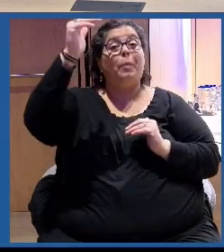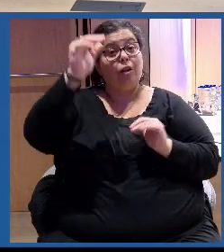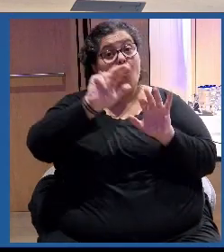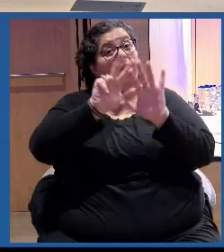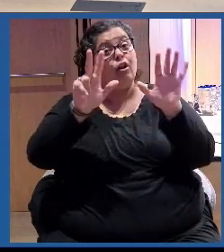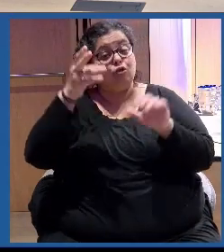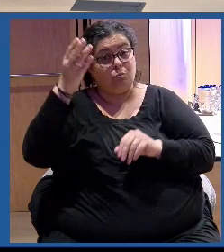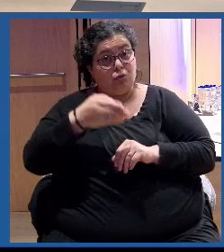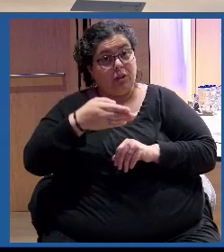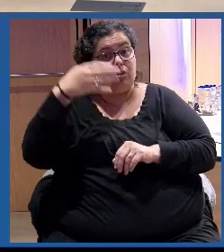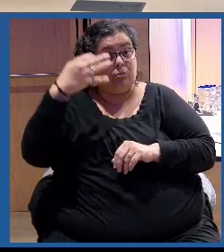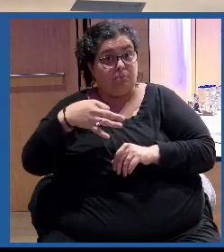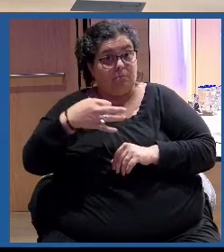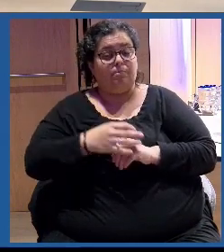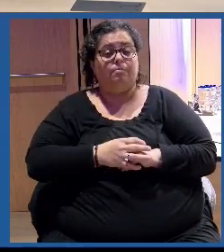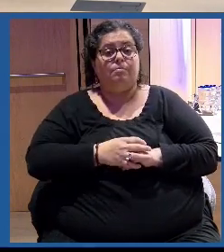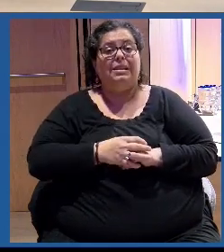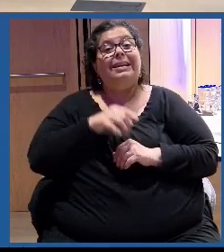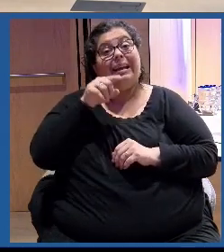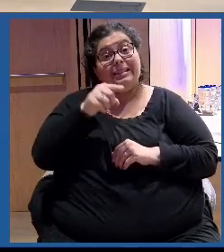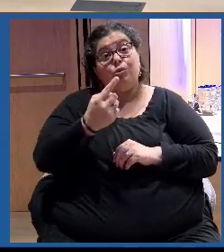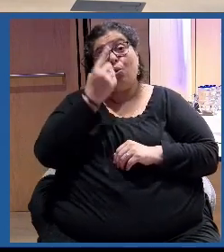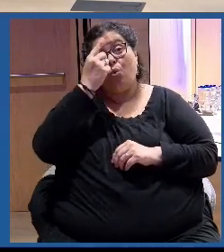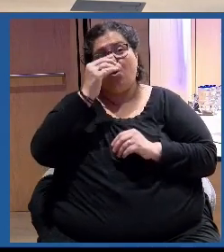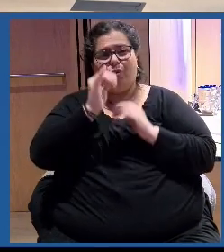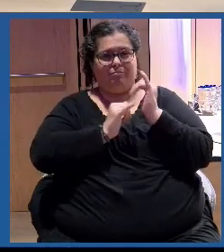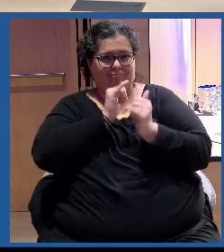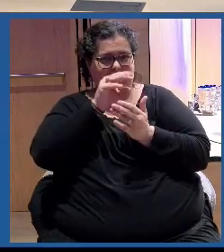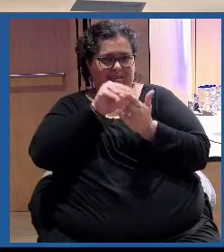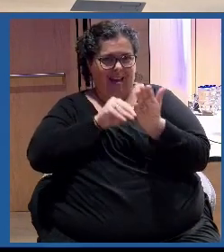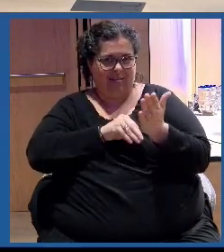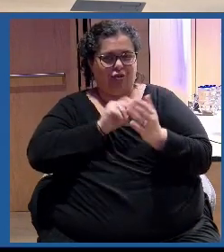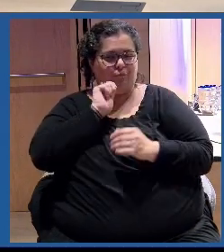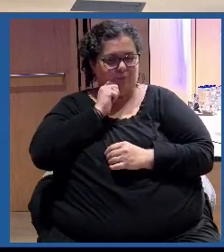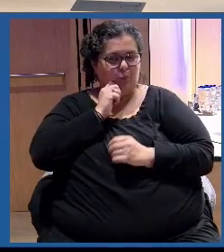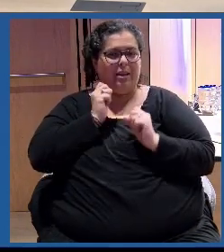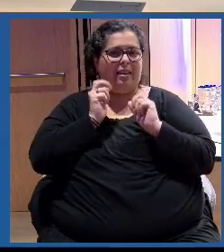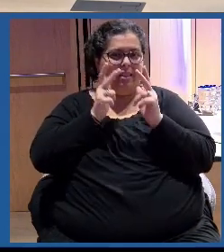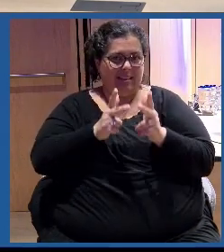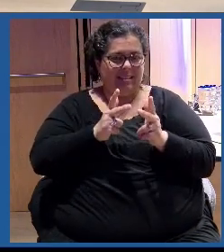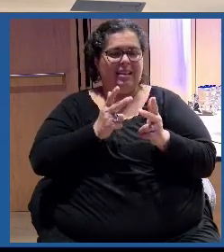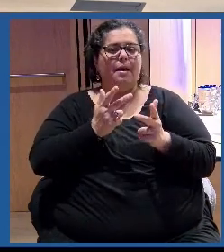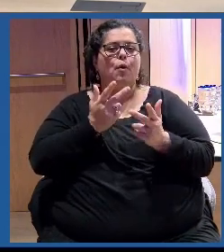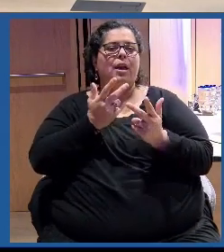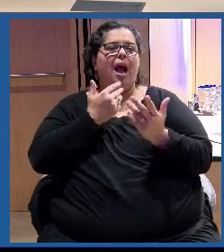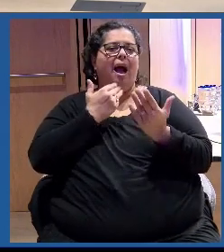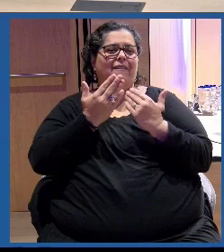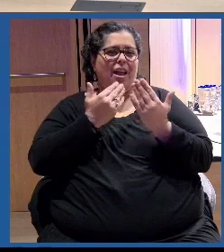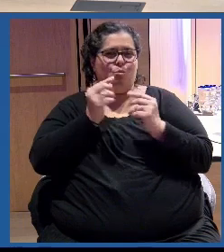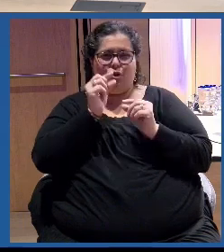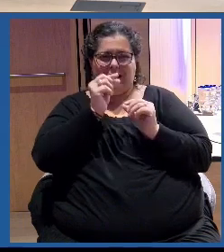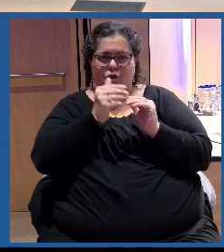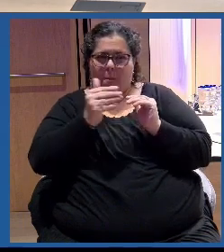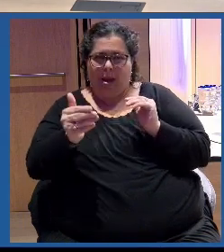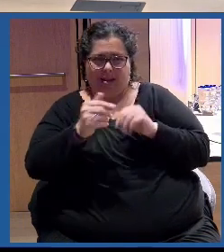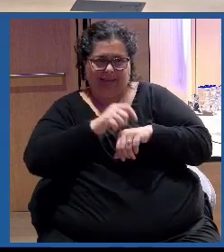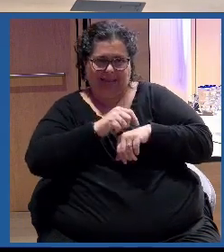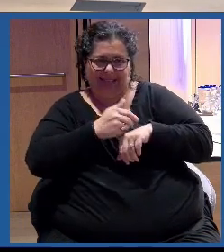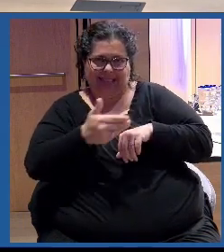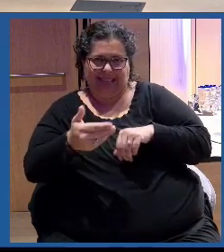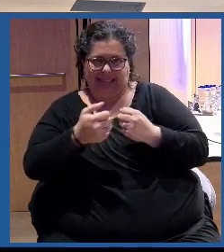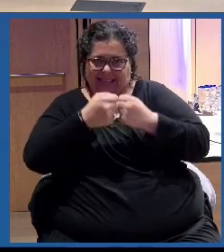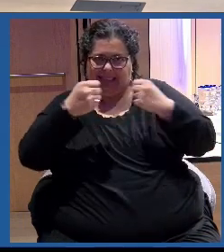8%. ¿Ah? Eso era uno de los datos, y ahora me gustaría, sé que voy a retener un poquitito más de tiempo, voy a dejar una de